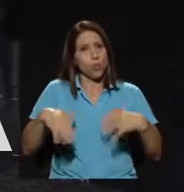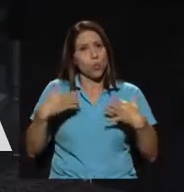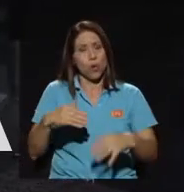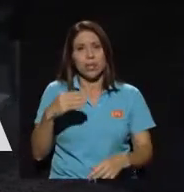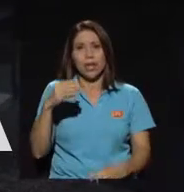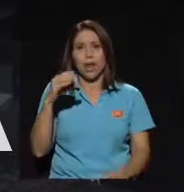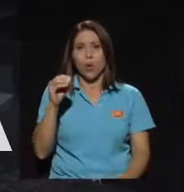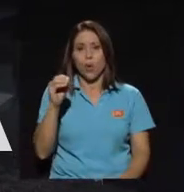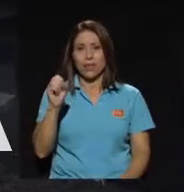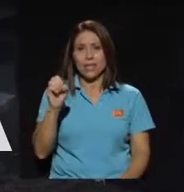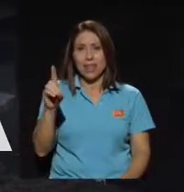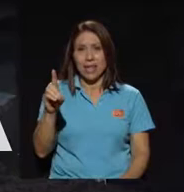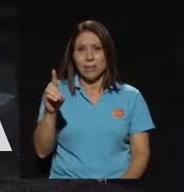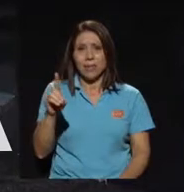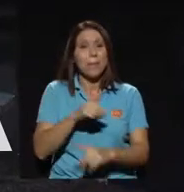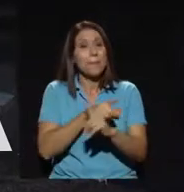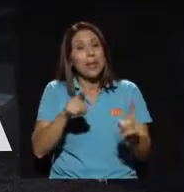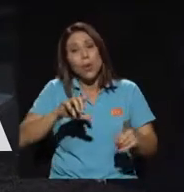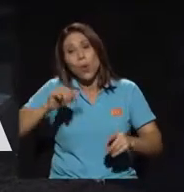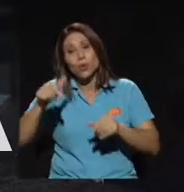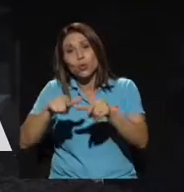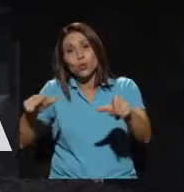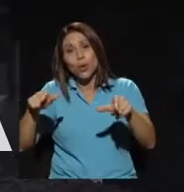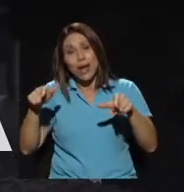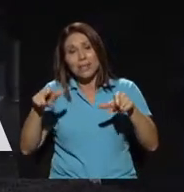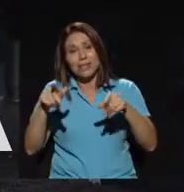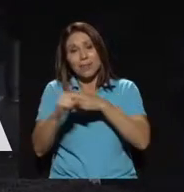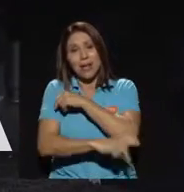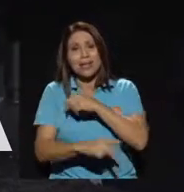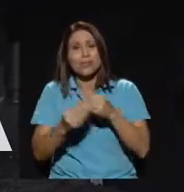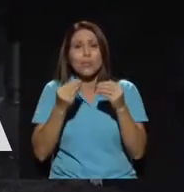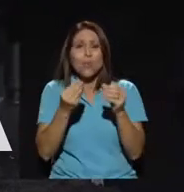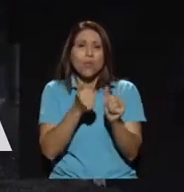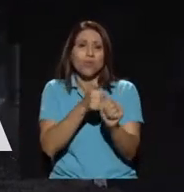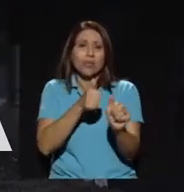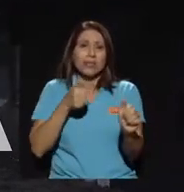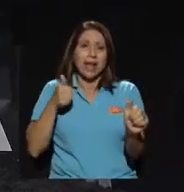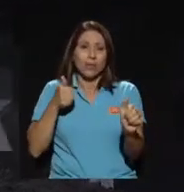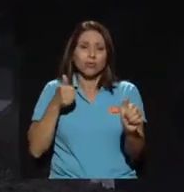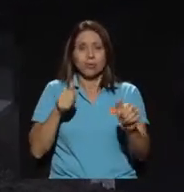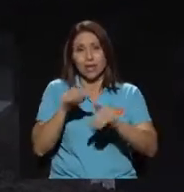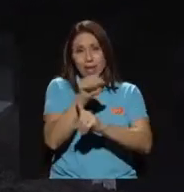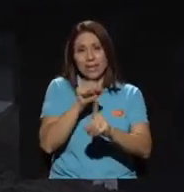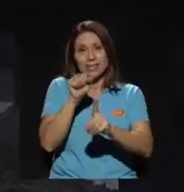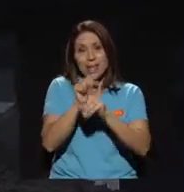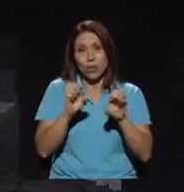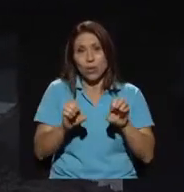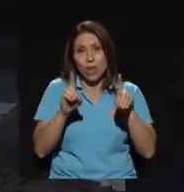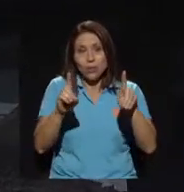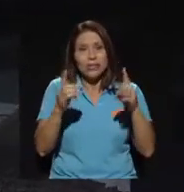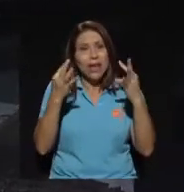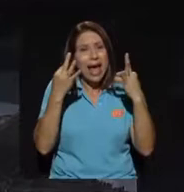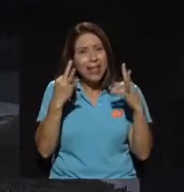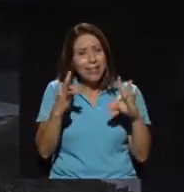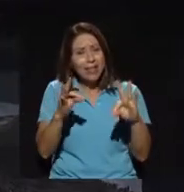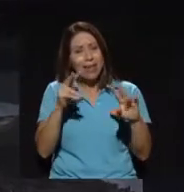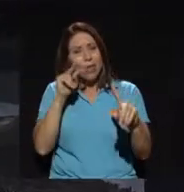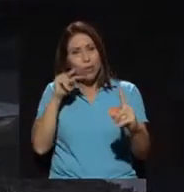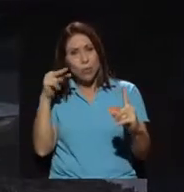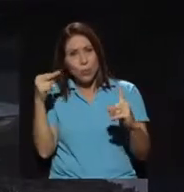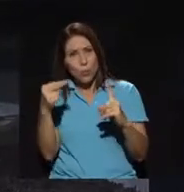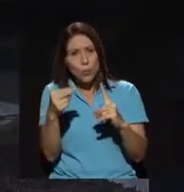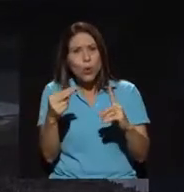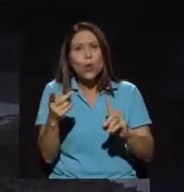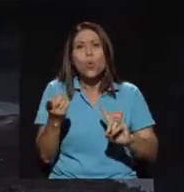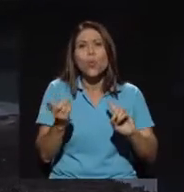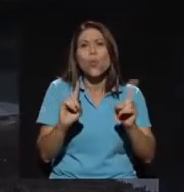que estamos en lugares altamente rezagados. Particularmente el estado de la educación ha venido tratando de dar una mirada específica a cuál es la